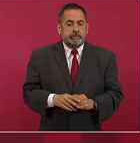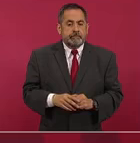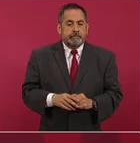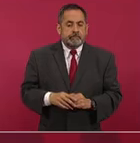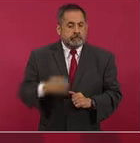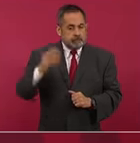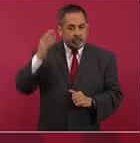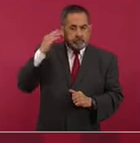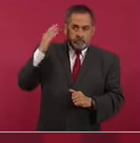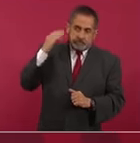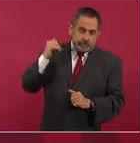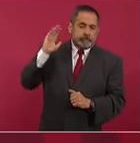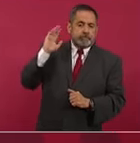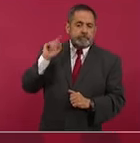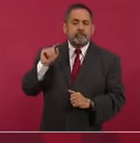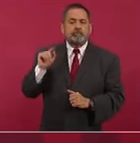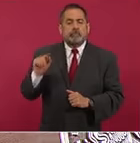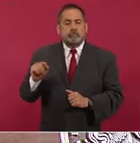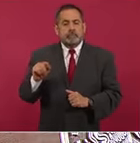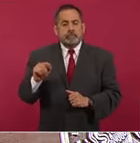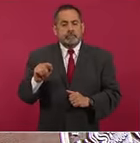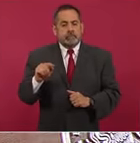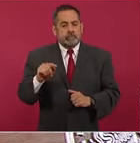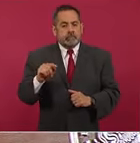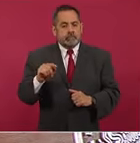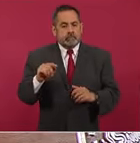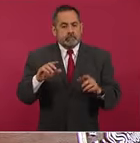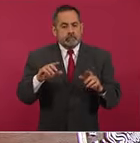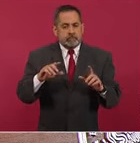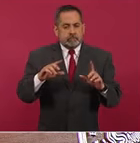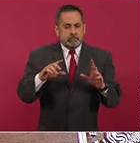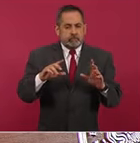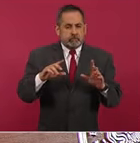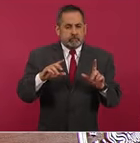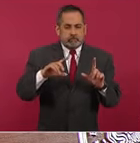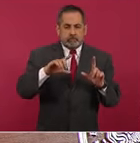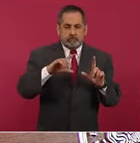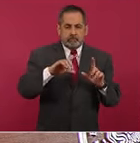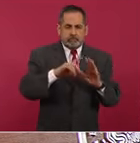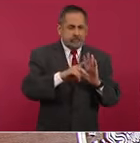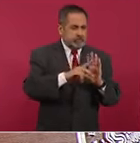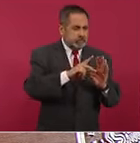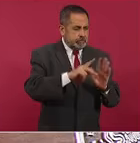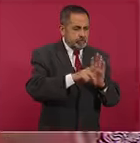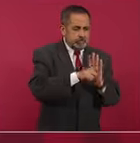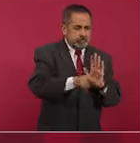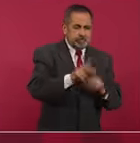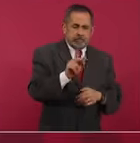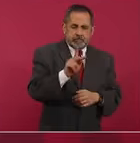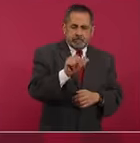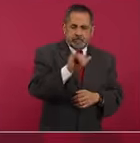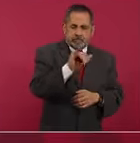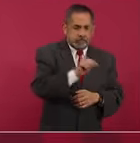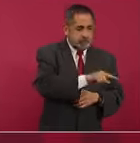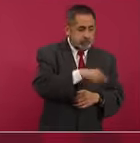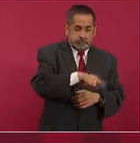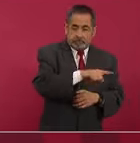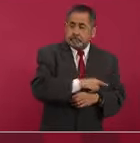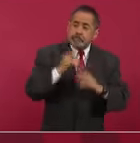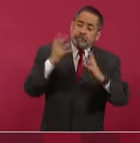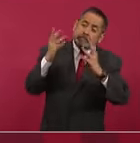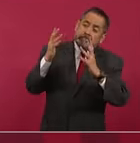cuando el país solo se dedicaba a aplaudirle a los